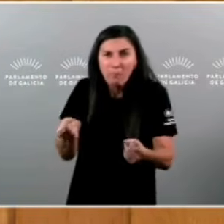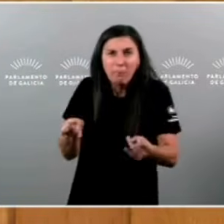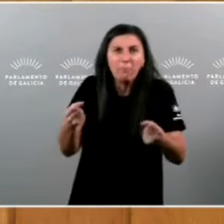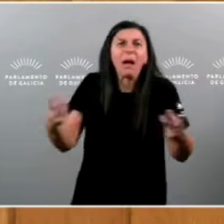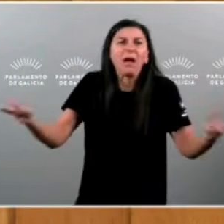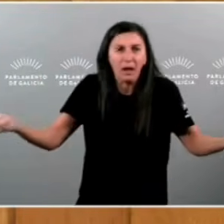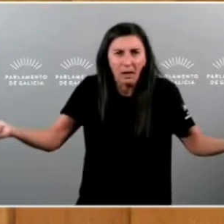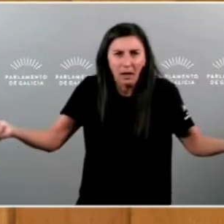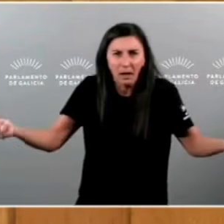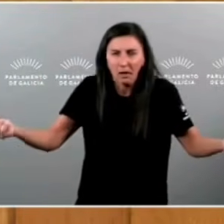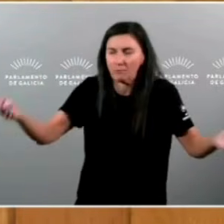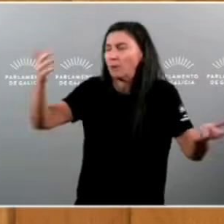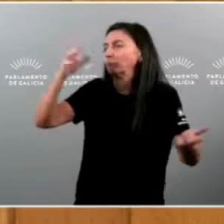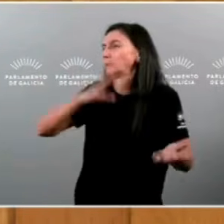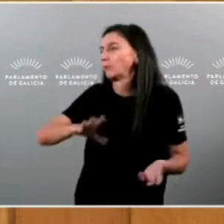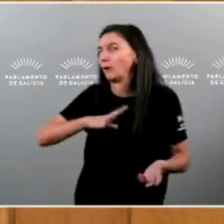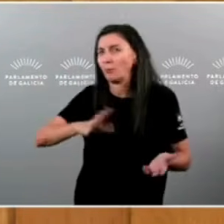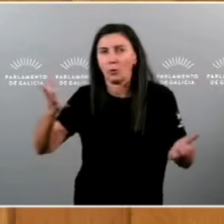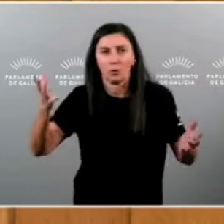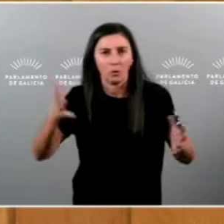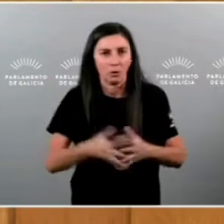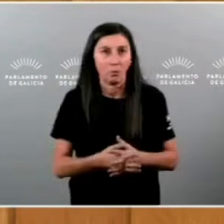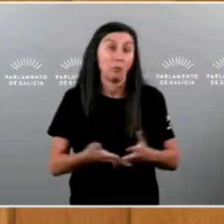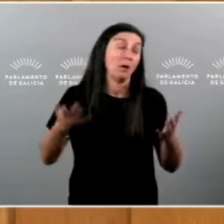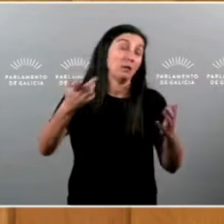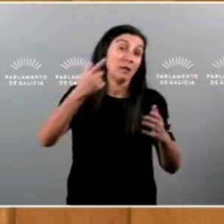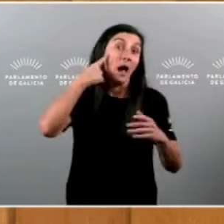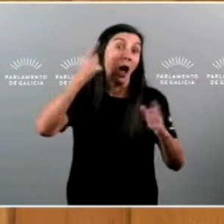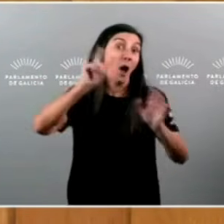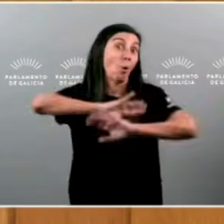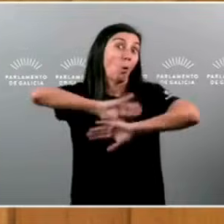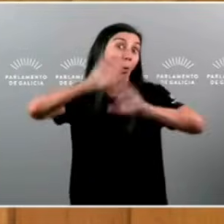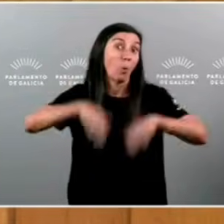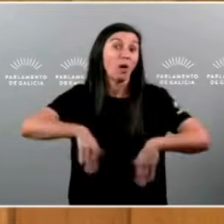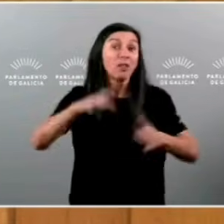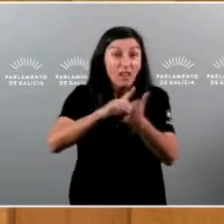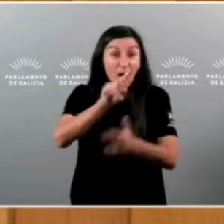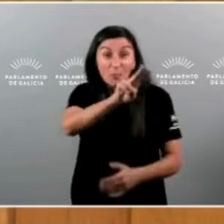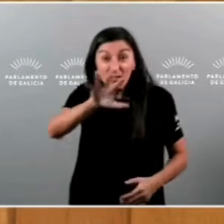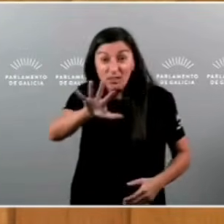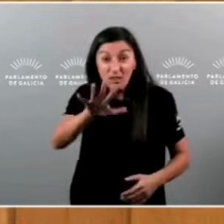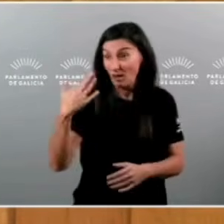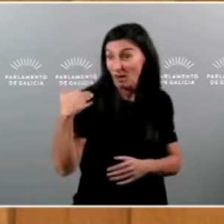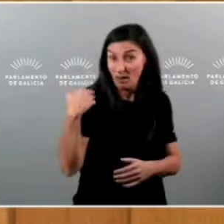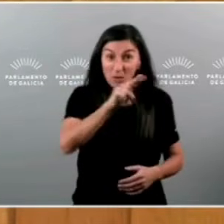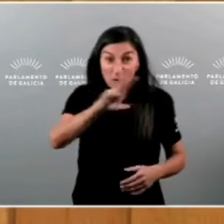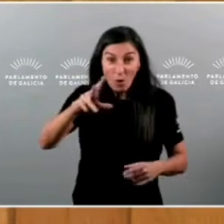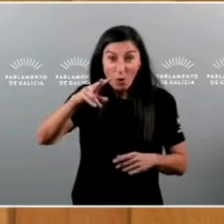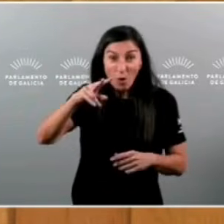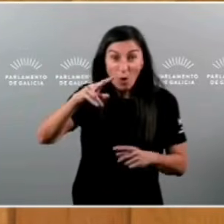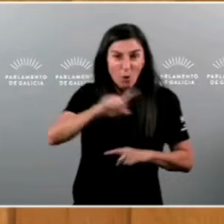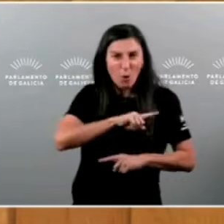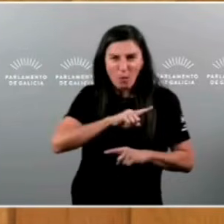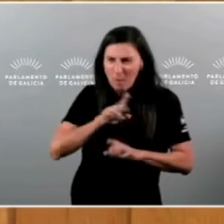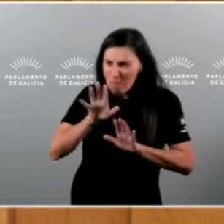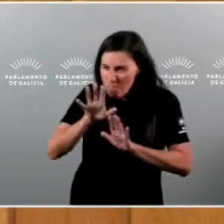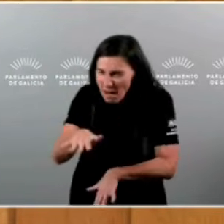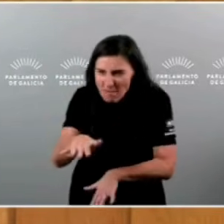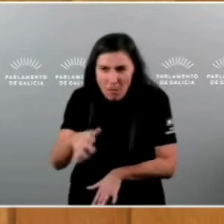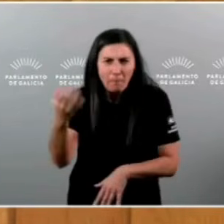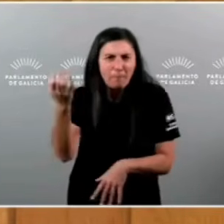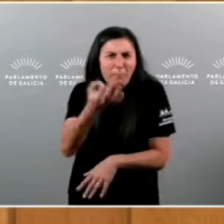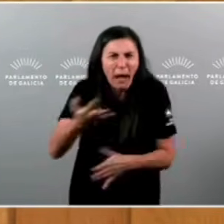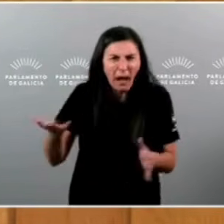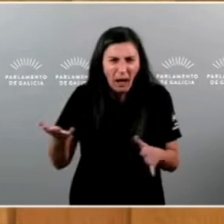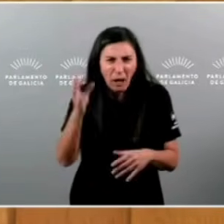hombre, non. E xa a última. O 25 de novembro, que vas ir manifestarte polos dereitos das